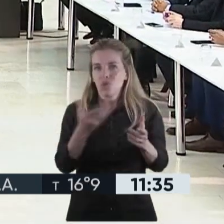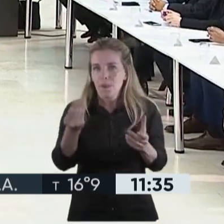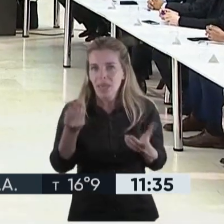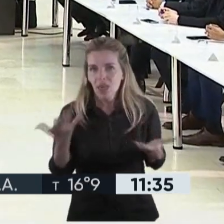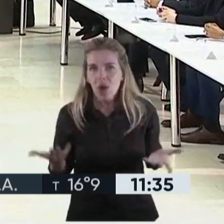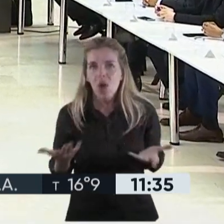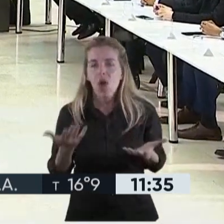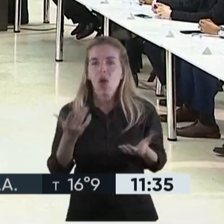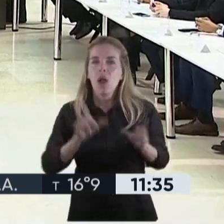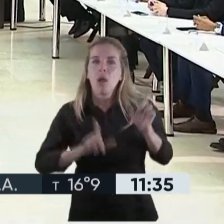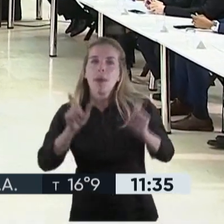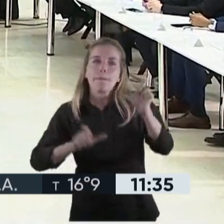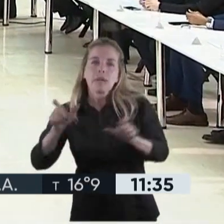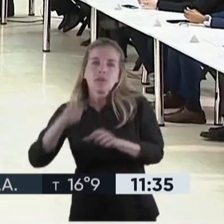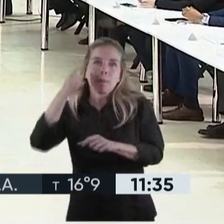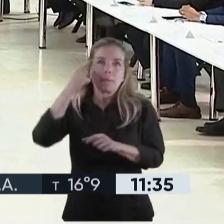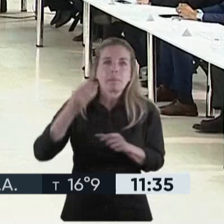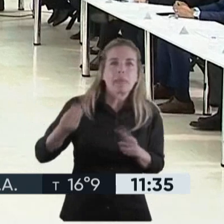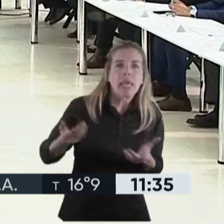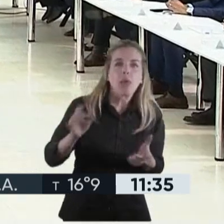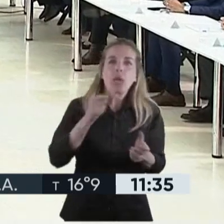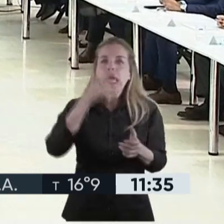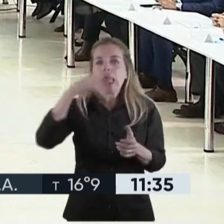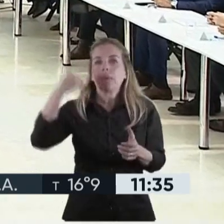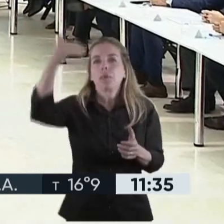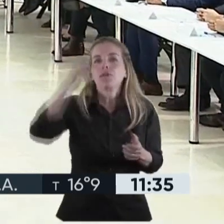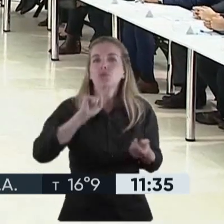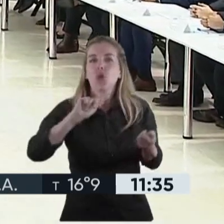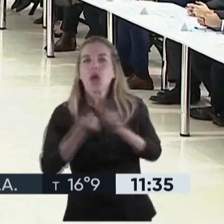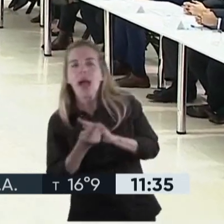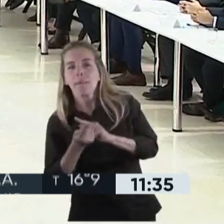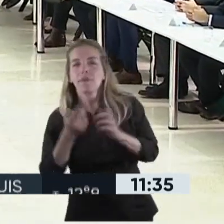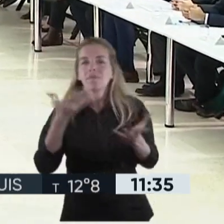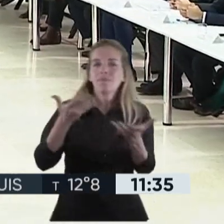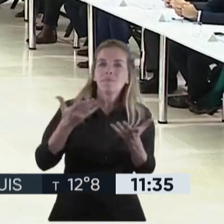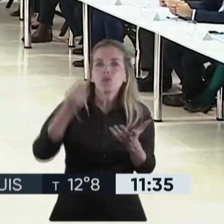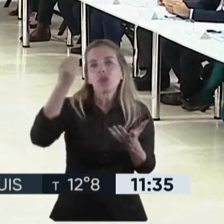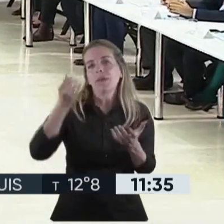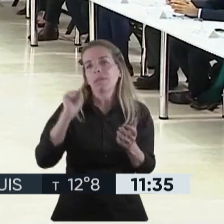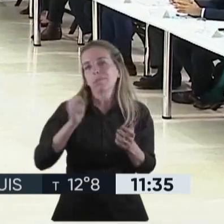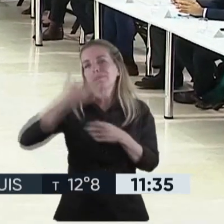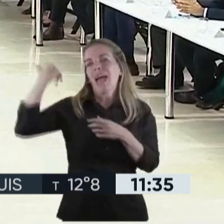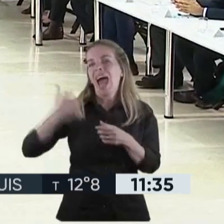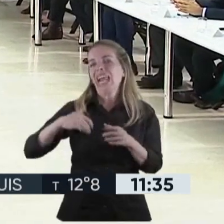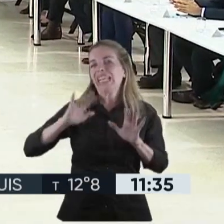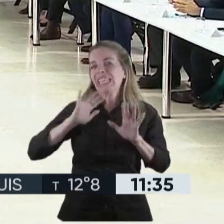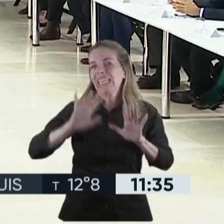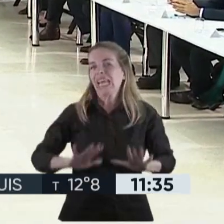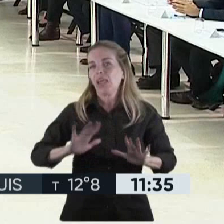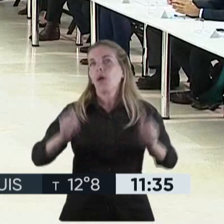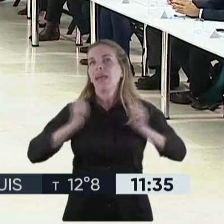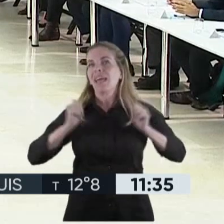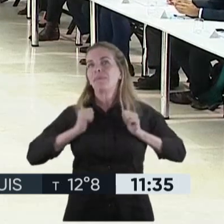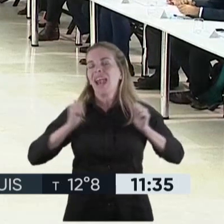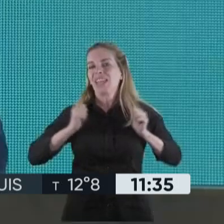alguna circunstancia las reglas de juego cambien, y como muchas veces ha pasado en la Argentina, uno se quedó colgado del pincel y